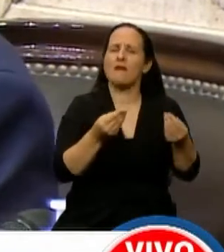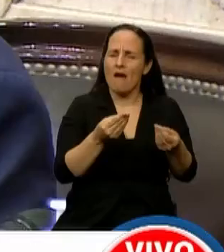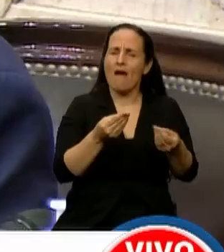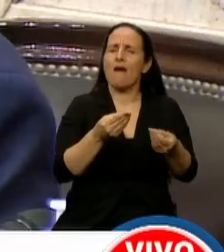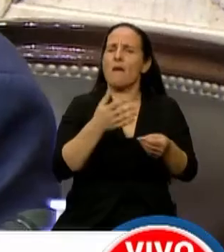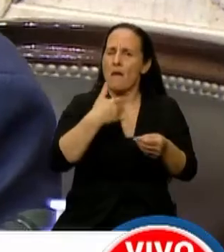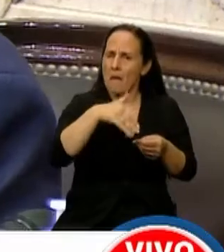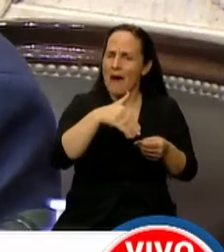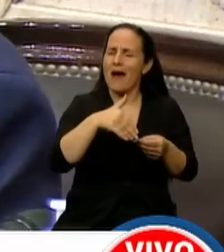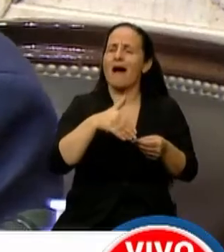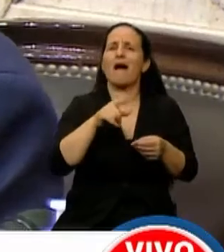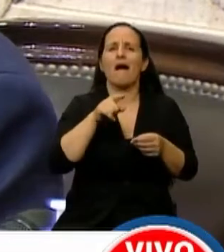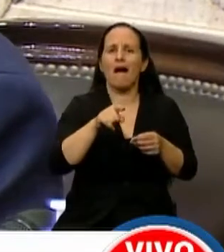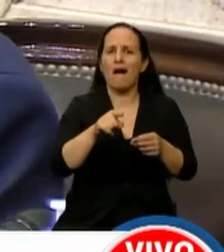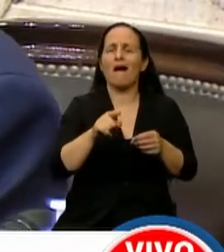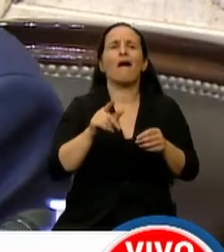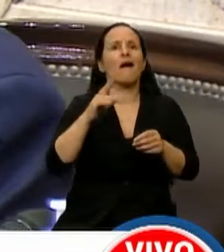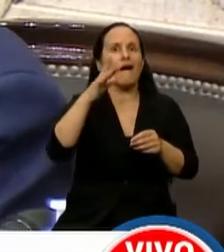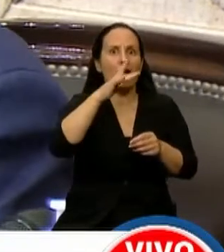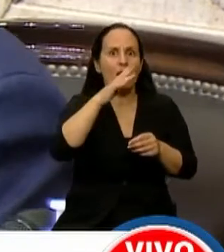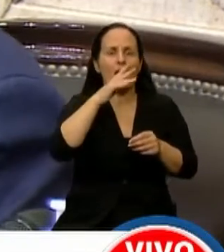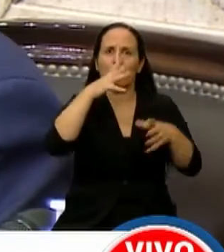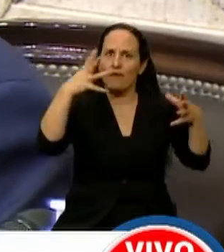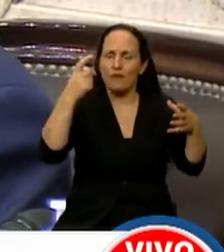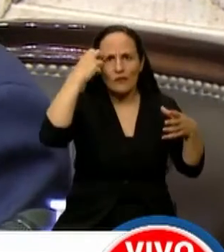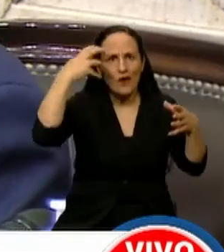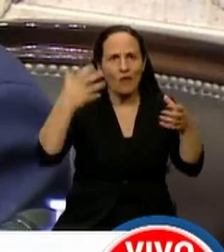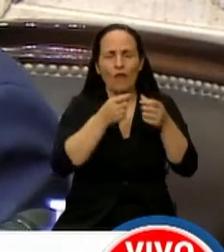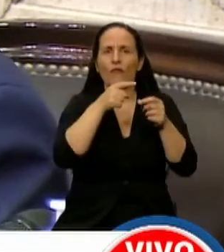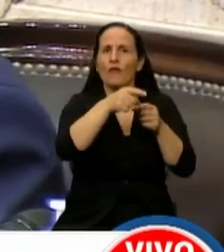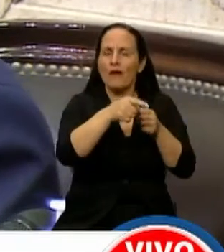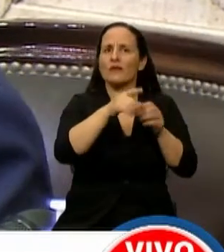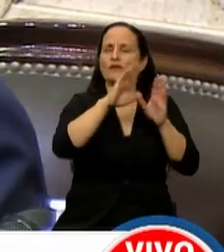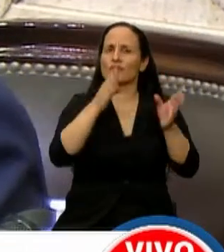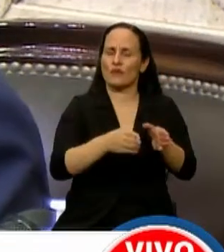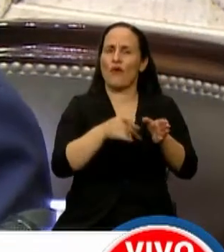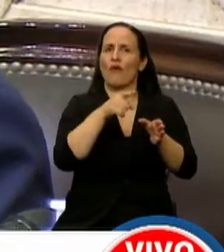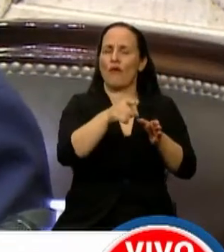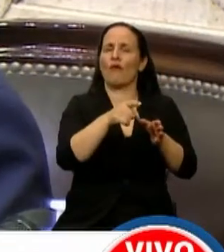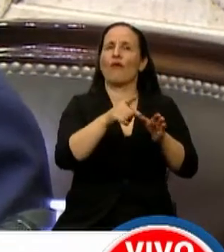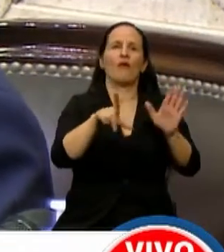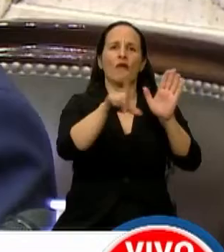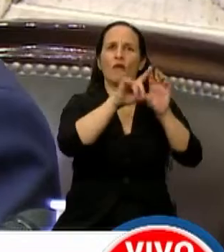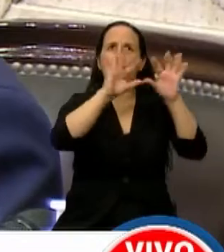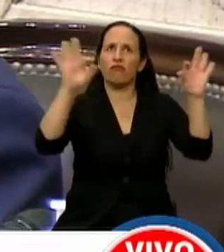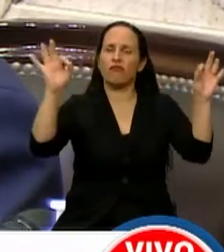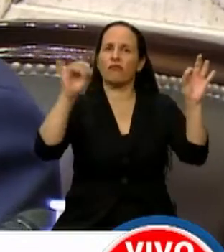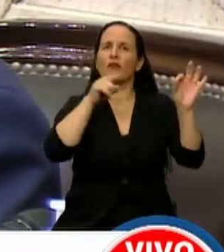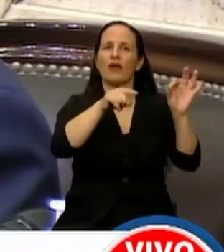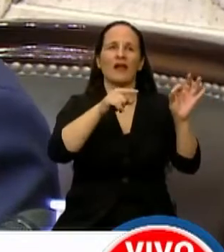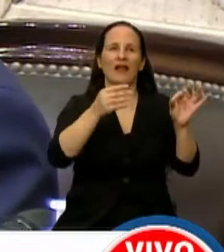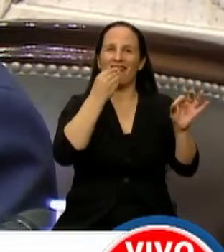el 14º Congreso Argentino de Graduados en Nutrición bajo el lema Un Cambio de